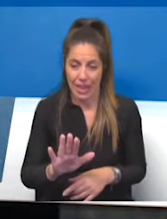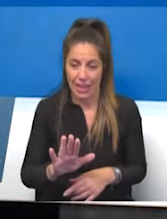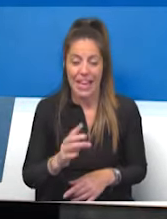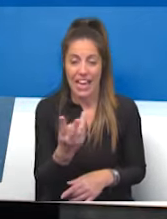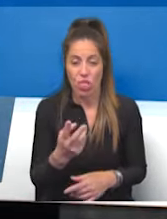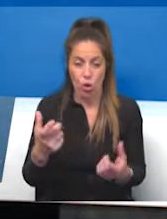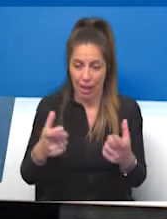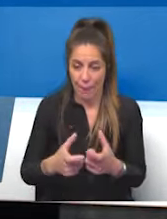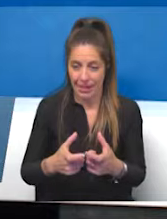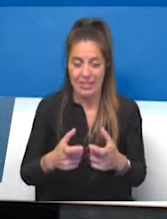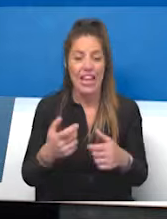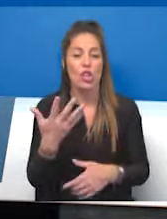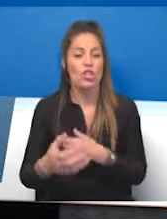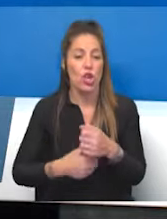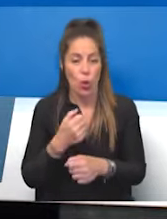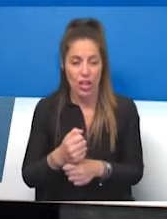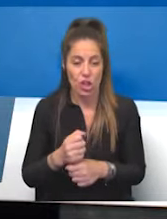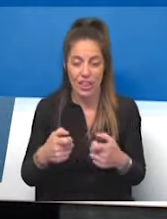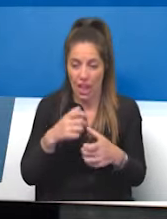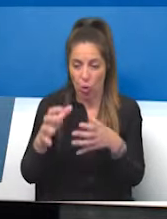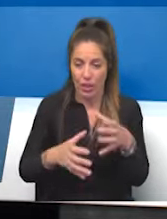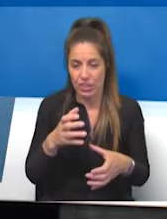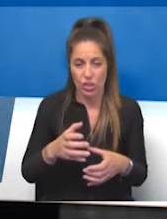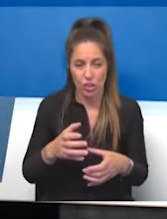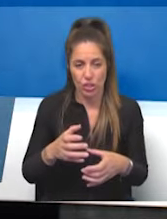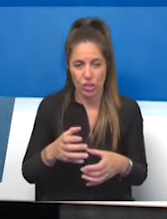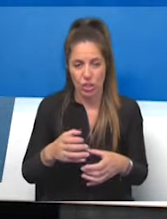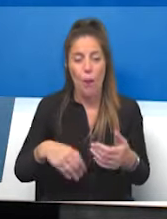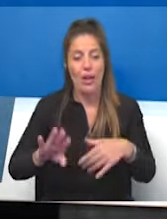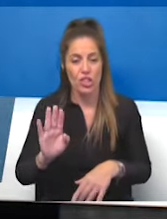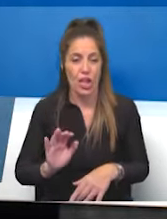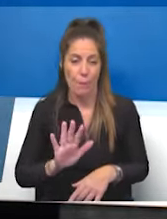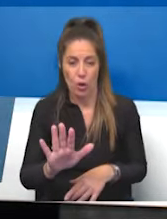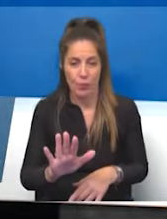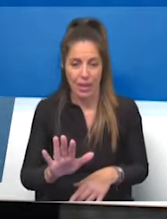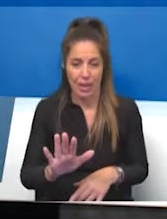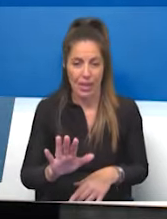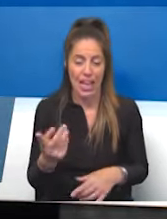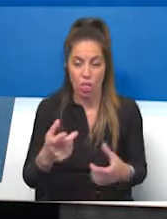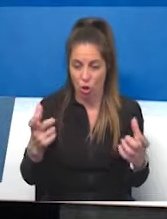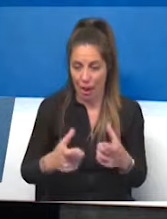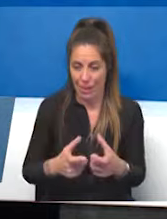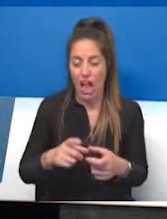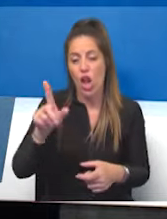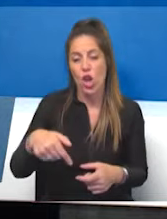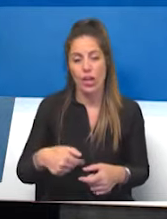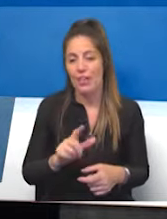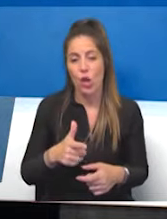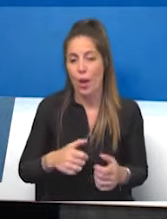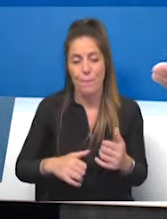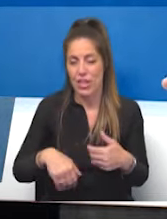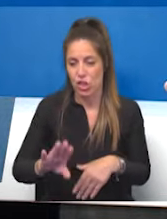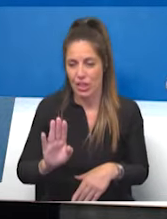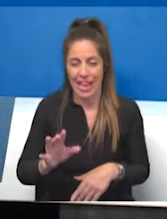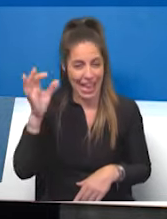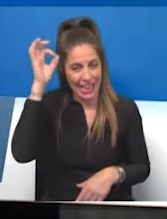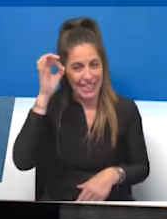ambas cámaras estos 5 años de la coalición republicana fueron con mayoría propia en ambas cámaras lo que viene es sin mayoría en